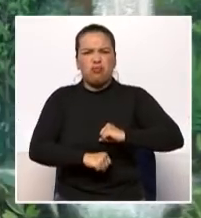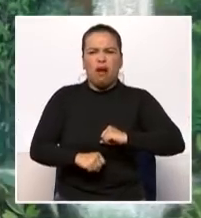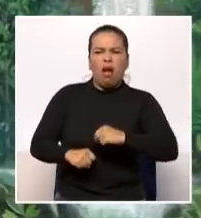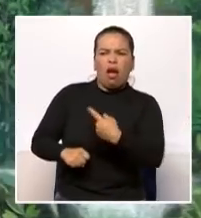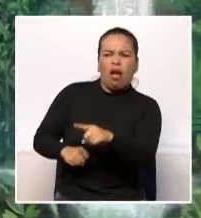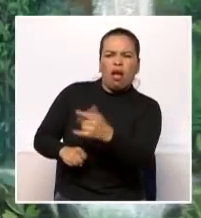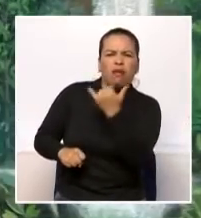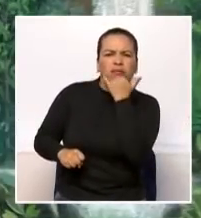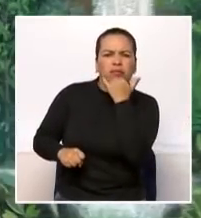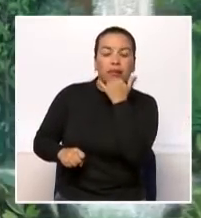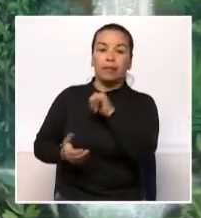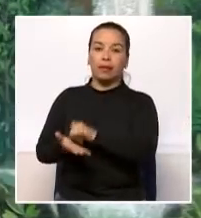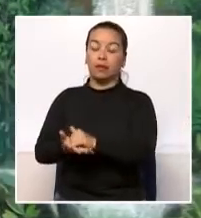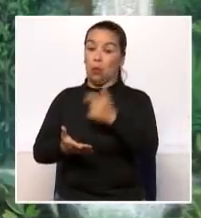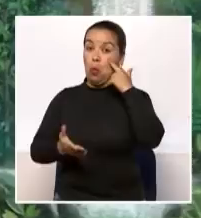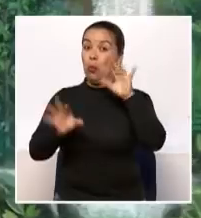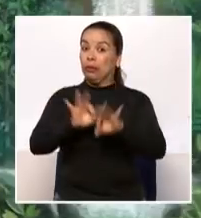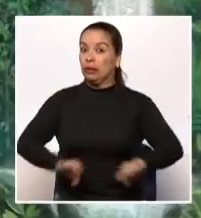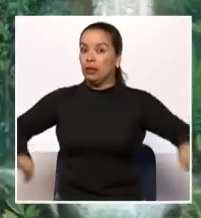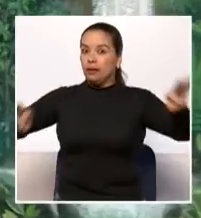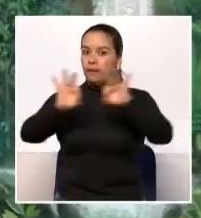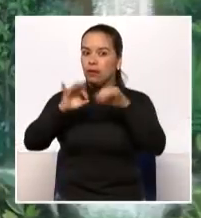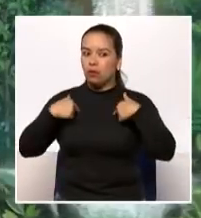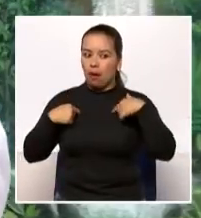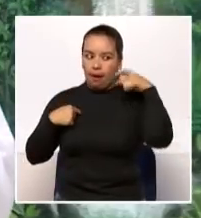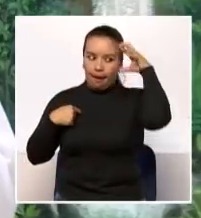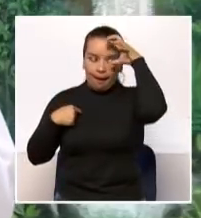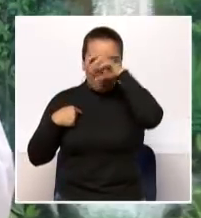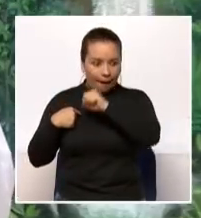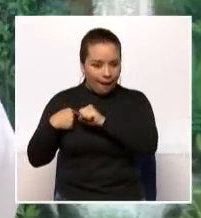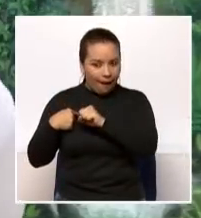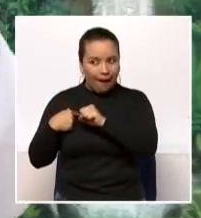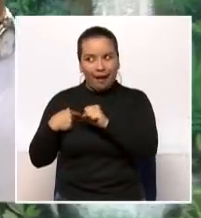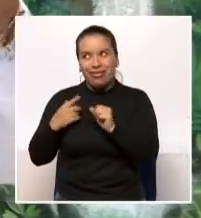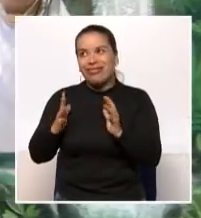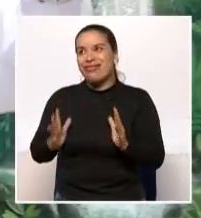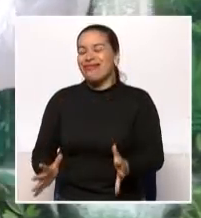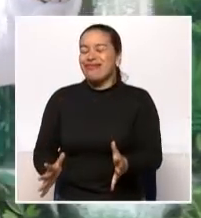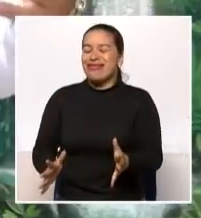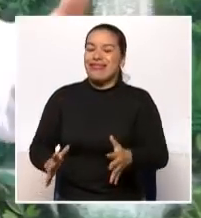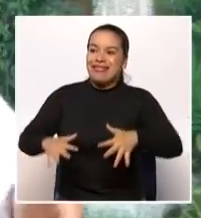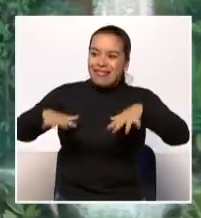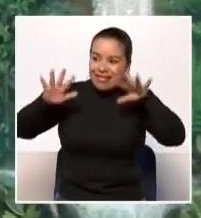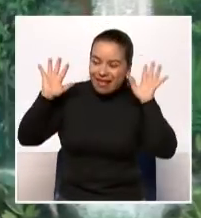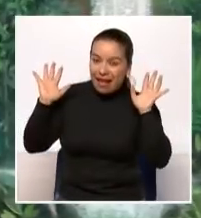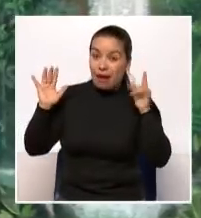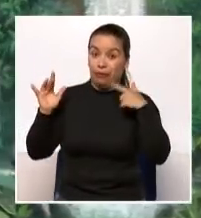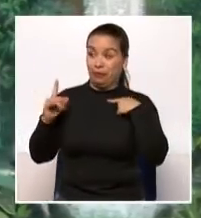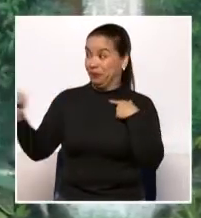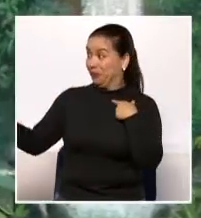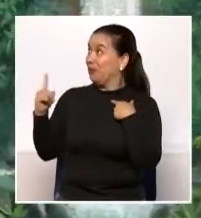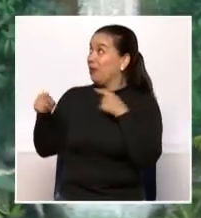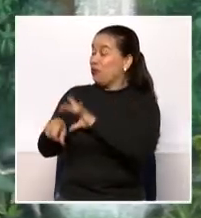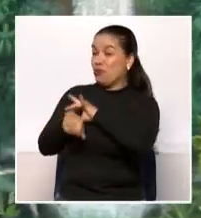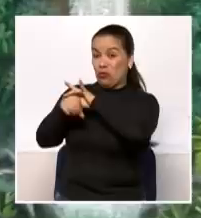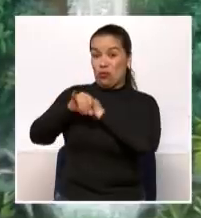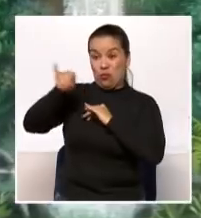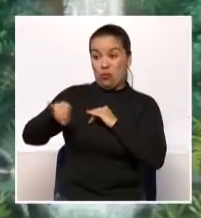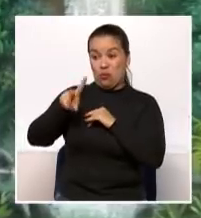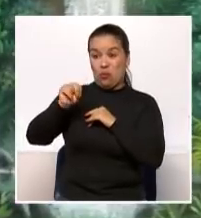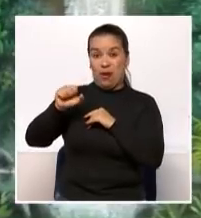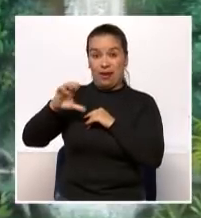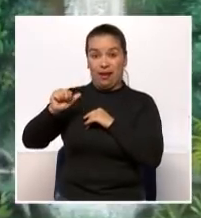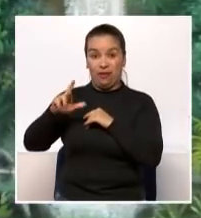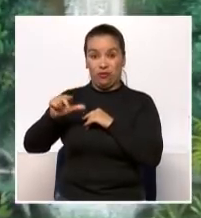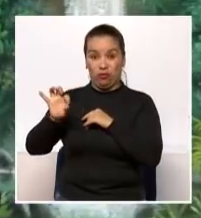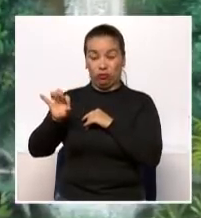importante que nosotros entendamos esto, porque si hacemos un proceso preventivo, doctor Juan Carlos, lo que estamos haciendo